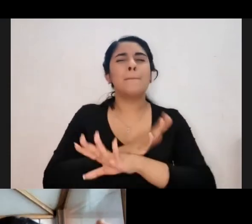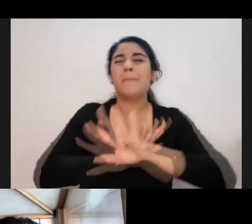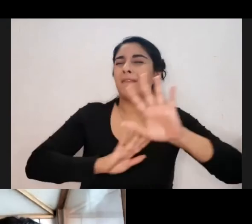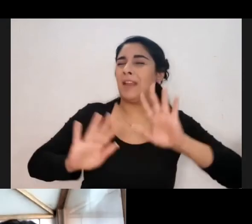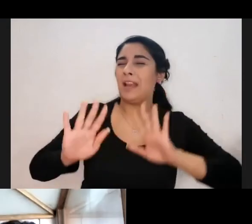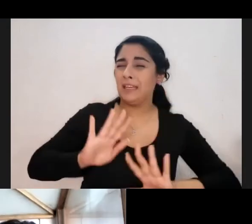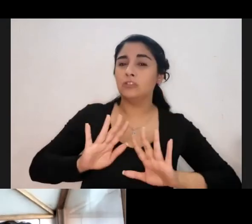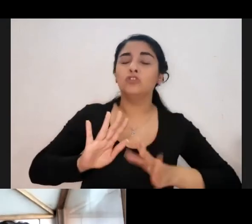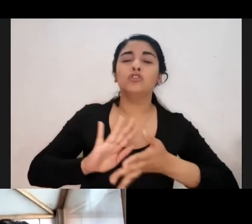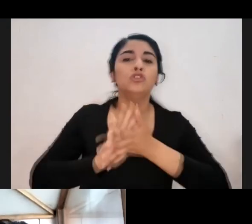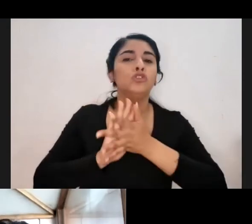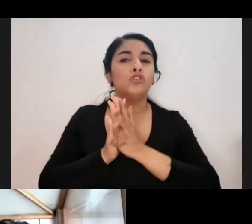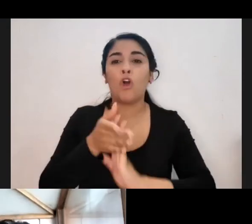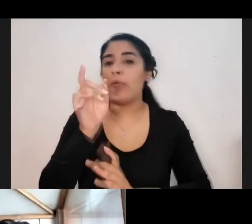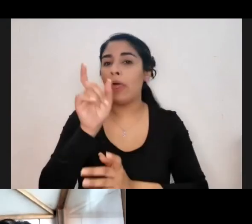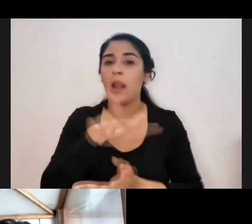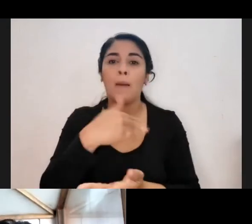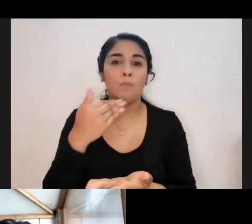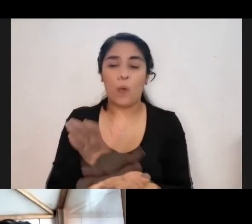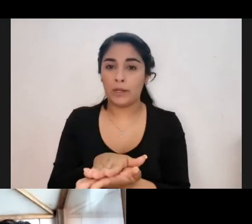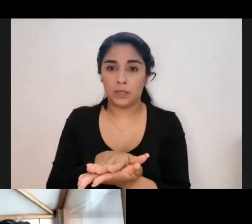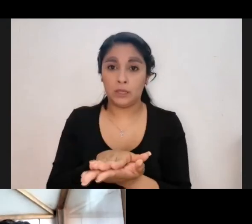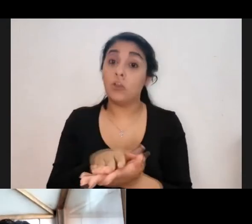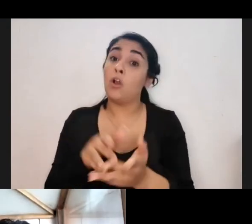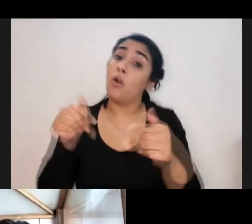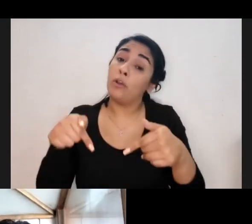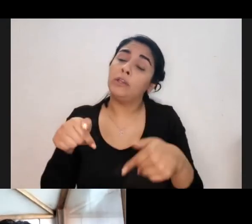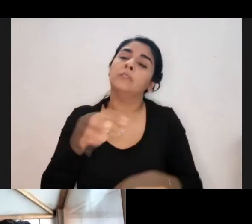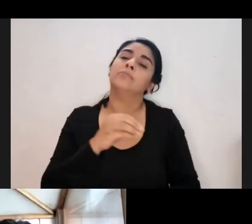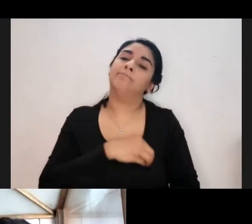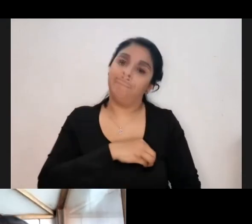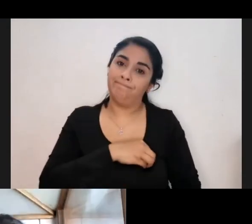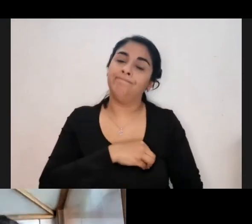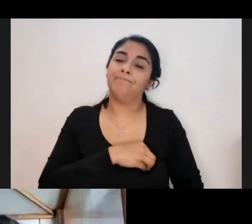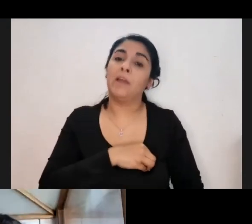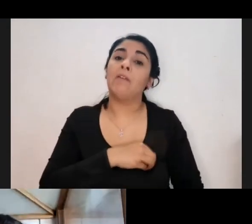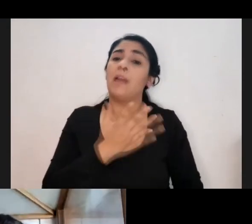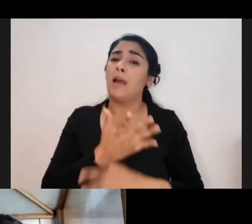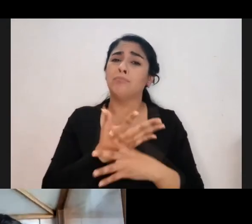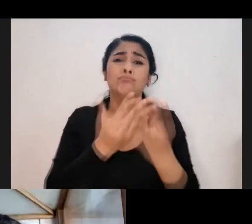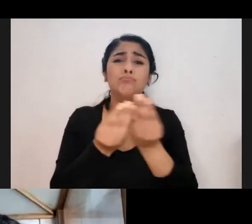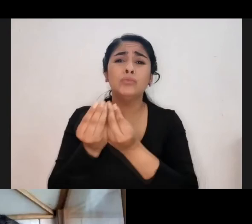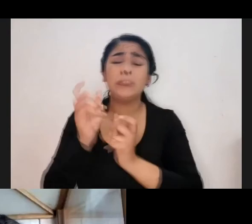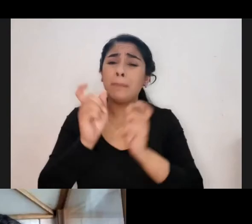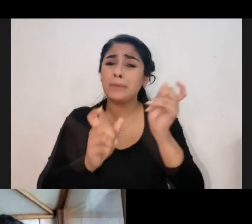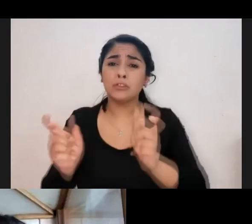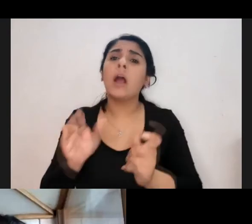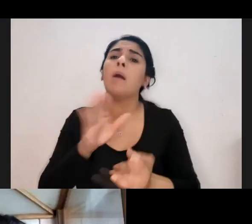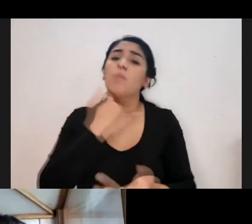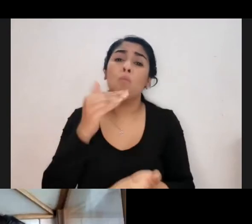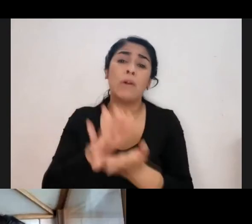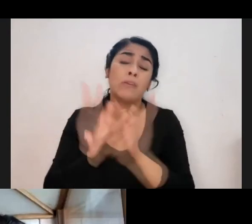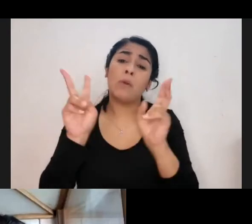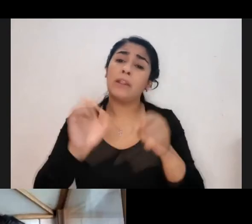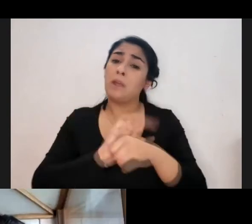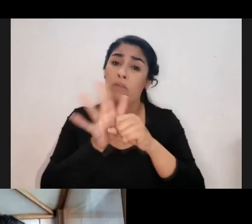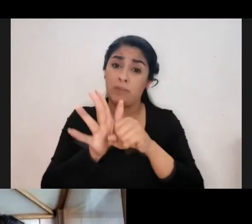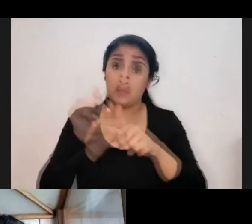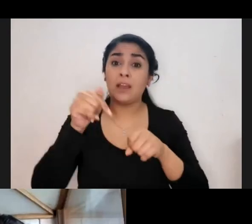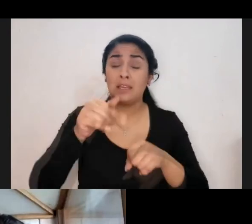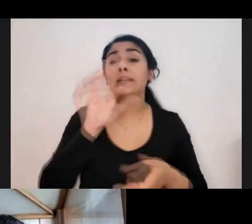muerte. Y hoy día, lamentablemente, ¿cierto?, tenemos mucha gente que ha muerto por COVID, tanto a nivel nacional como a nivel